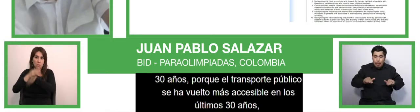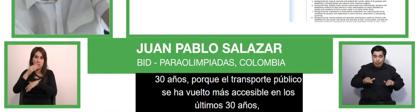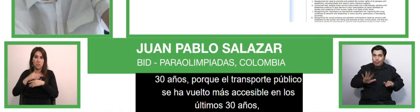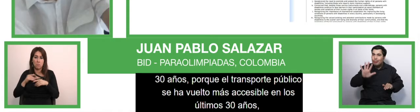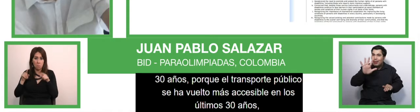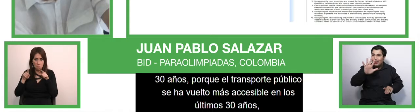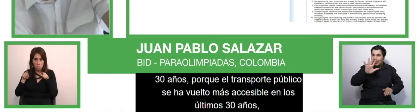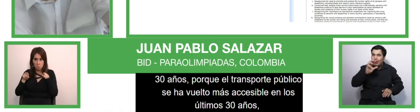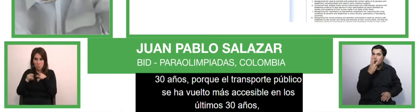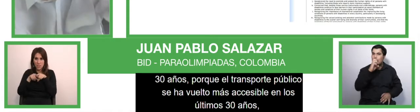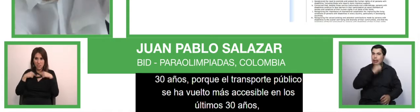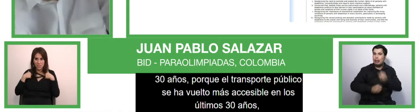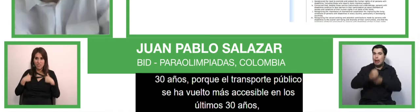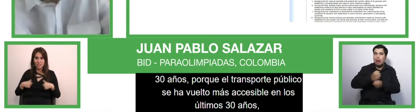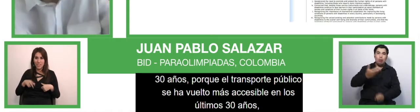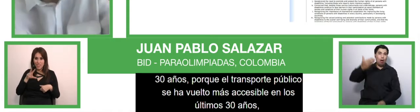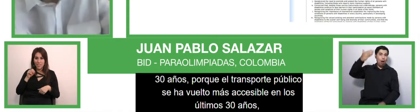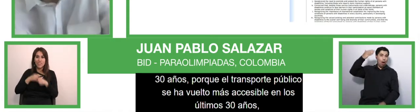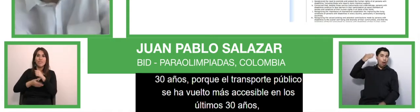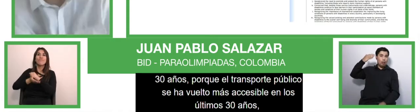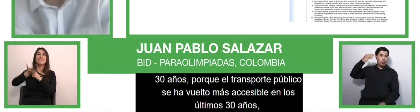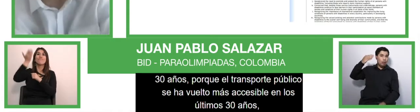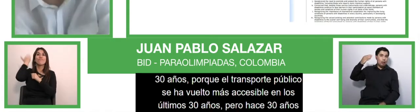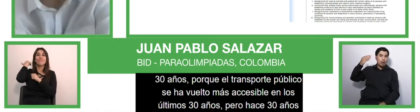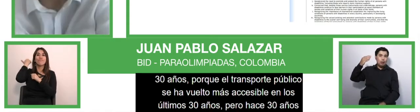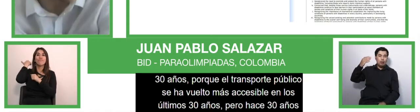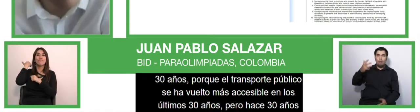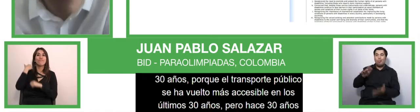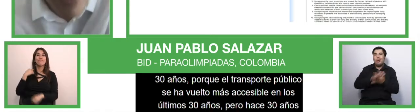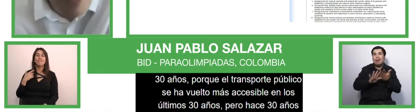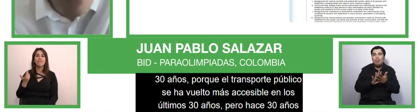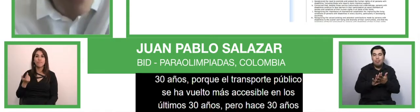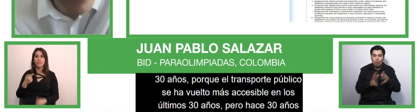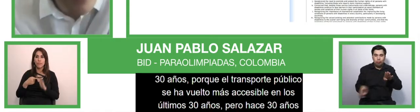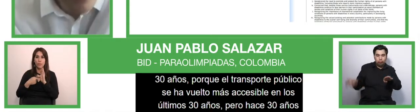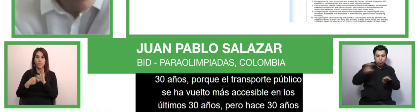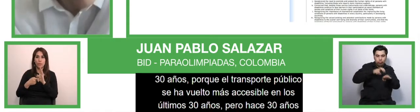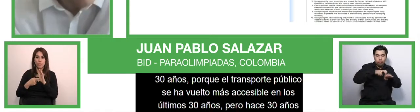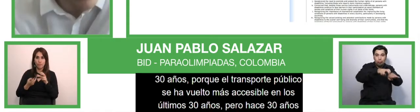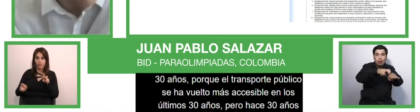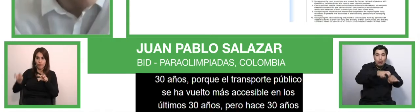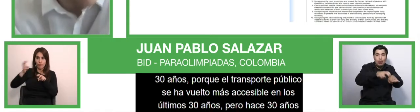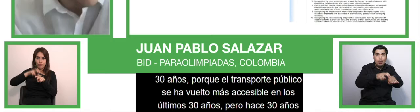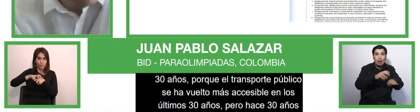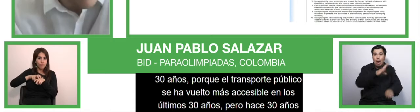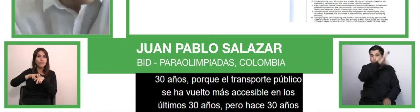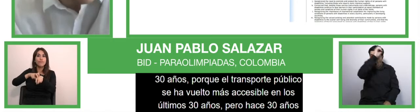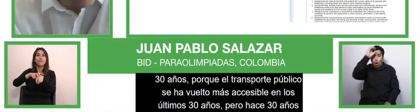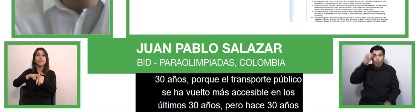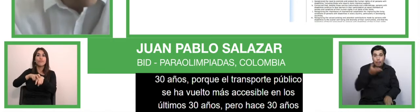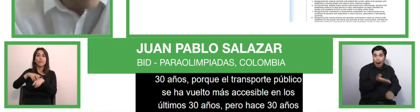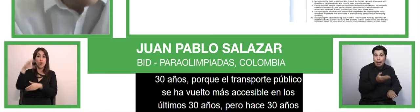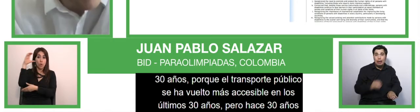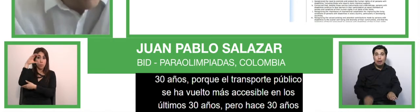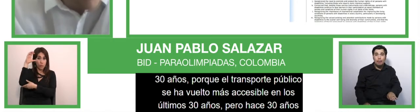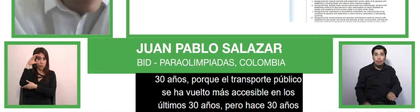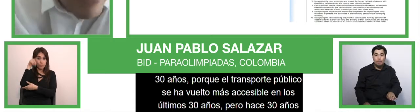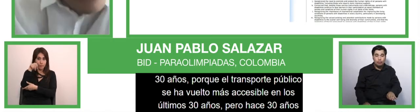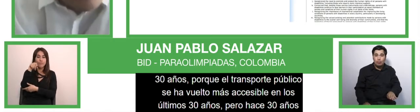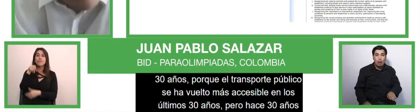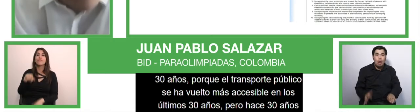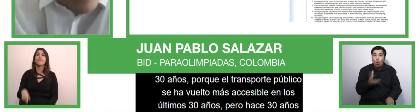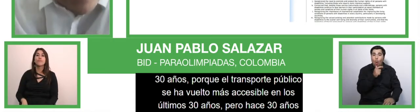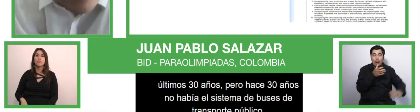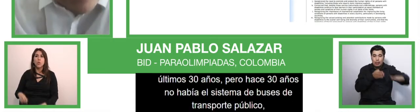hace 30 años no había Transmilenio, por ejemplo, que es el sistema de buses de transporte público en Bogotá, y eso significa que yo hoy tengo